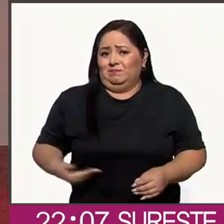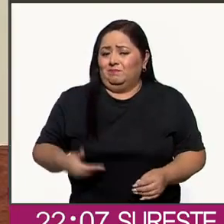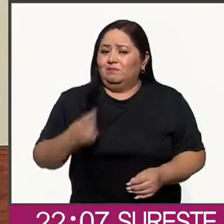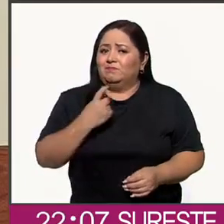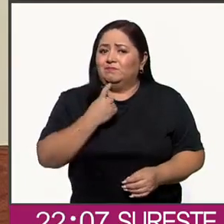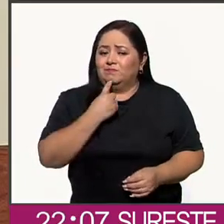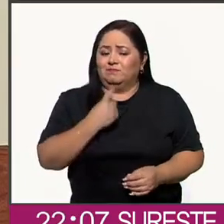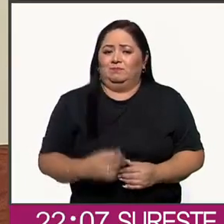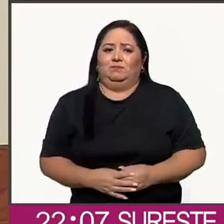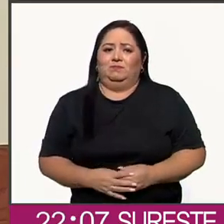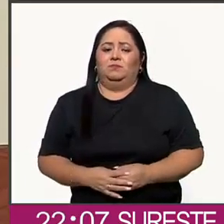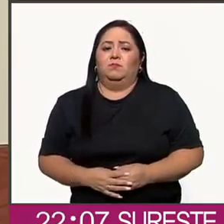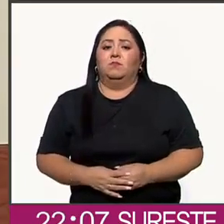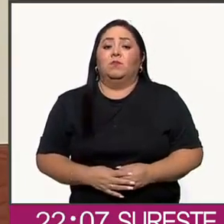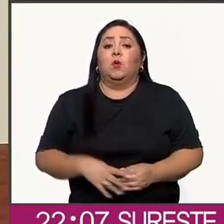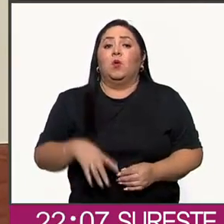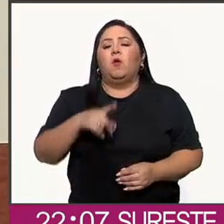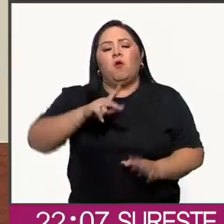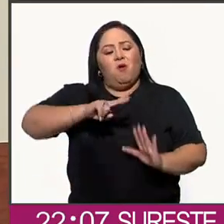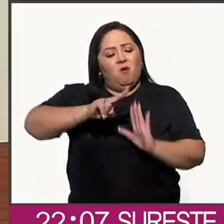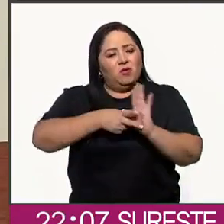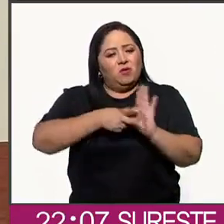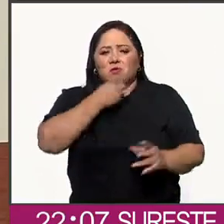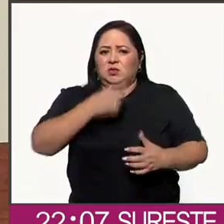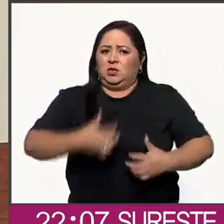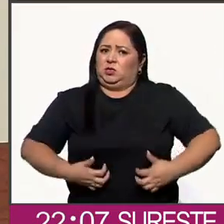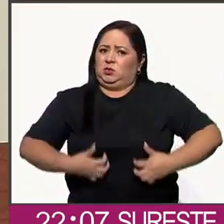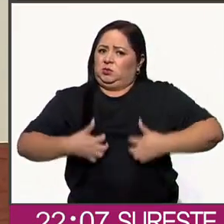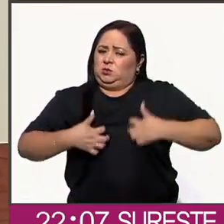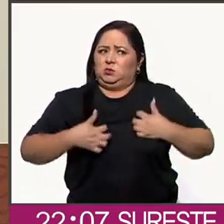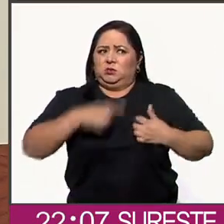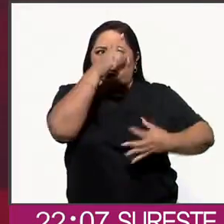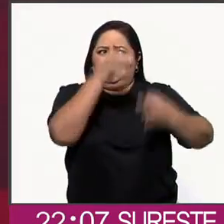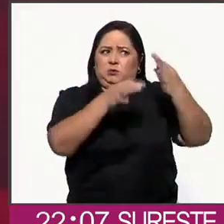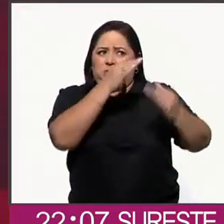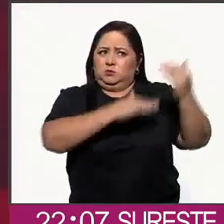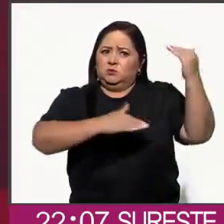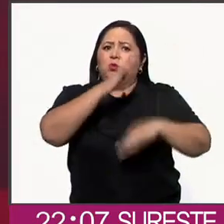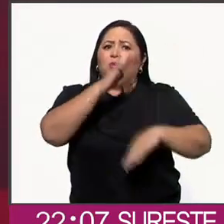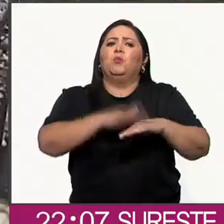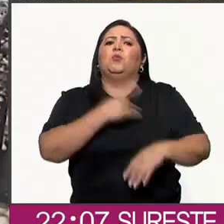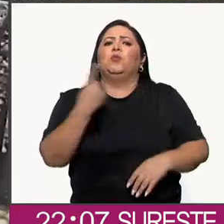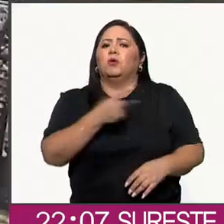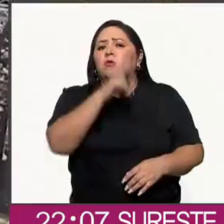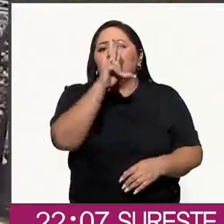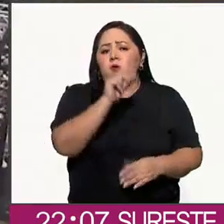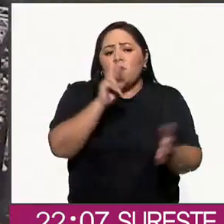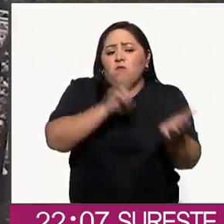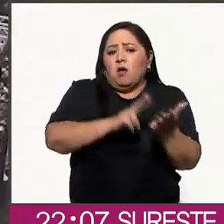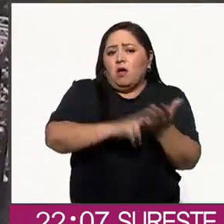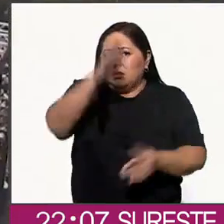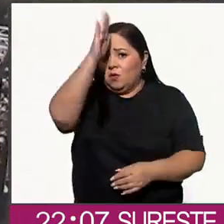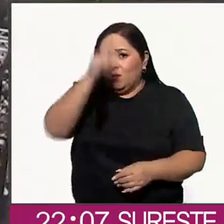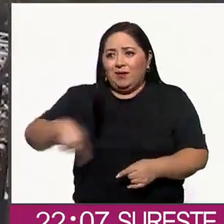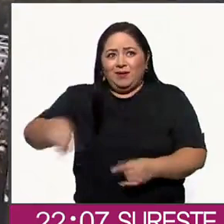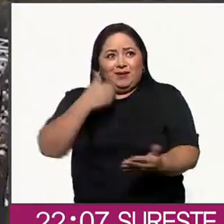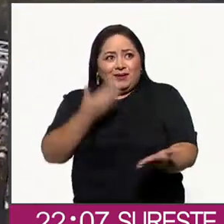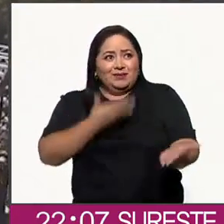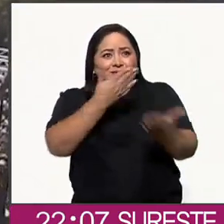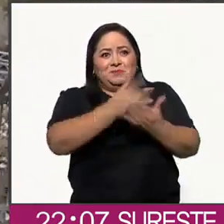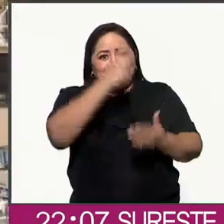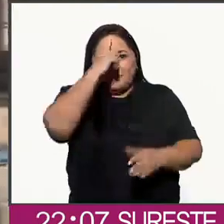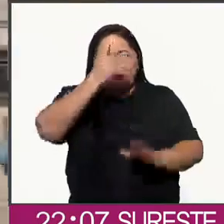Obrador. Una vez más, reprochó a ministras y ministros, ahora, por invalidar el acuerdo presidencial que declaraba las obras